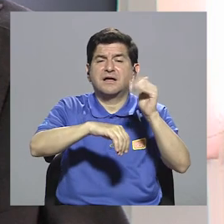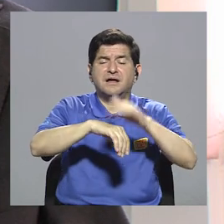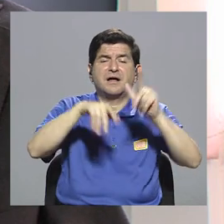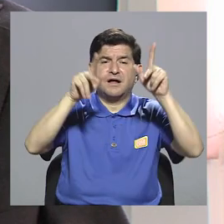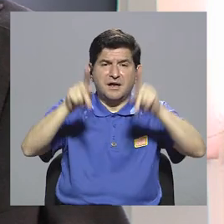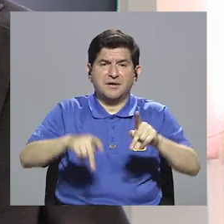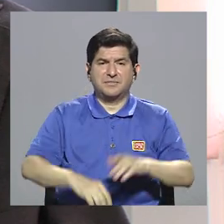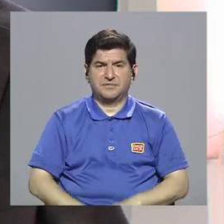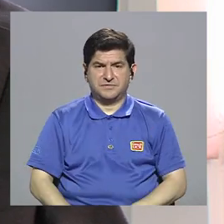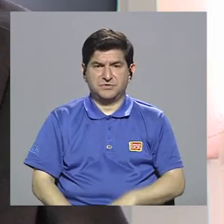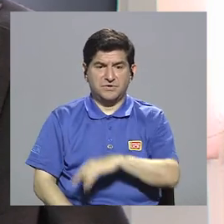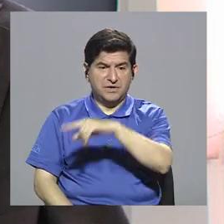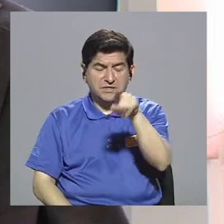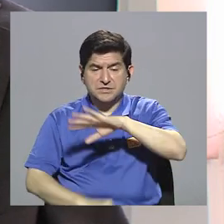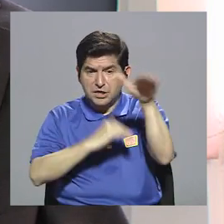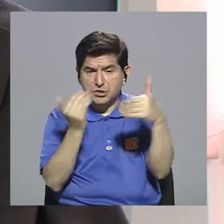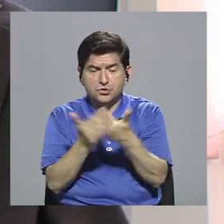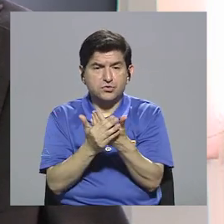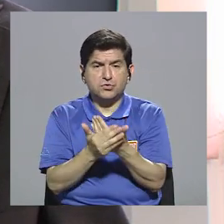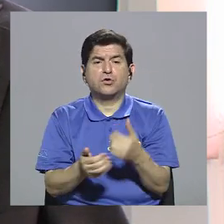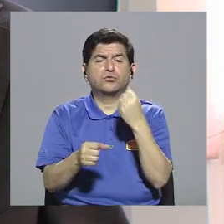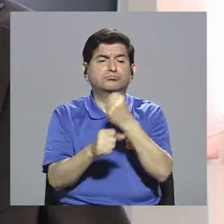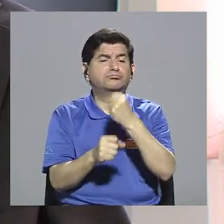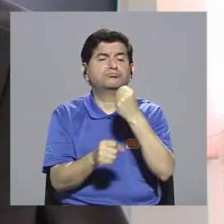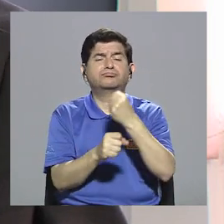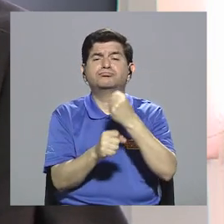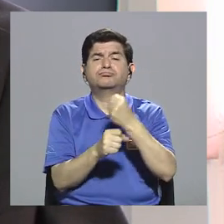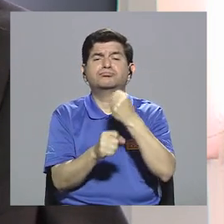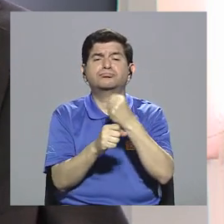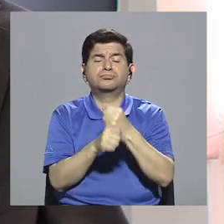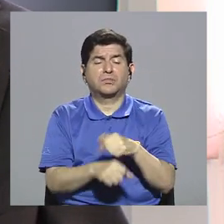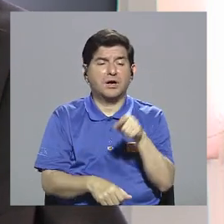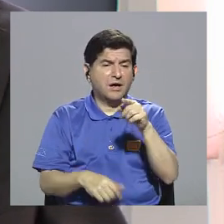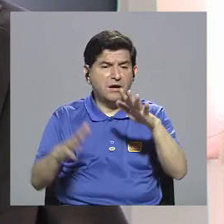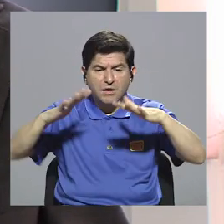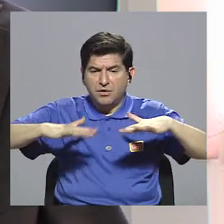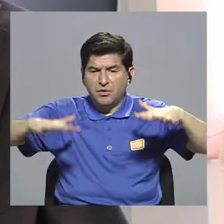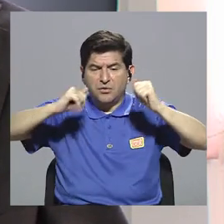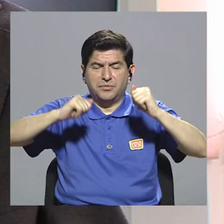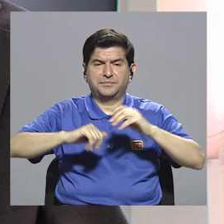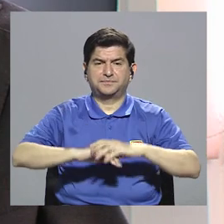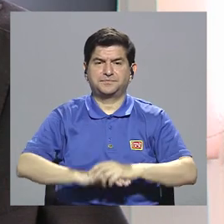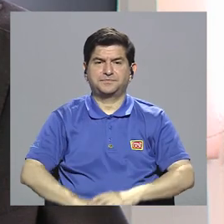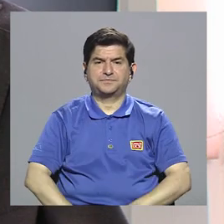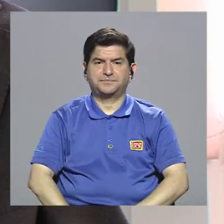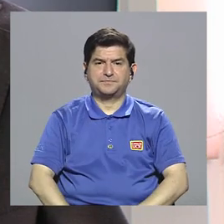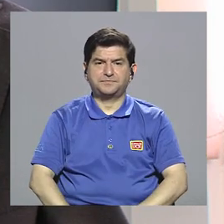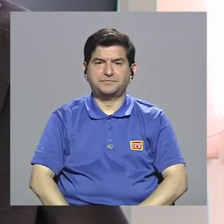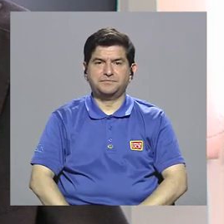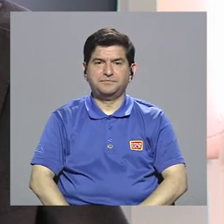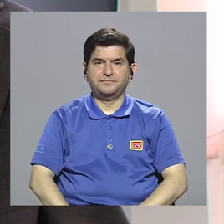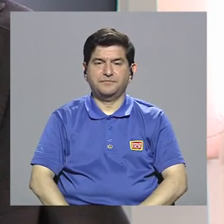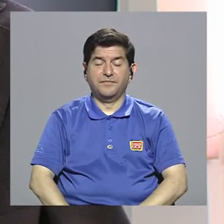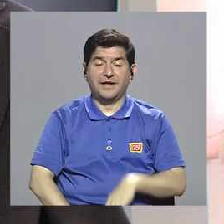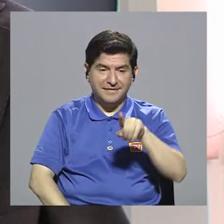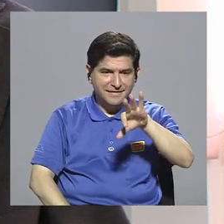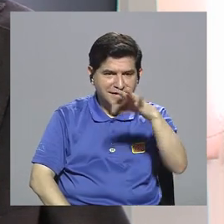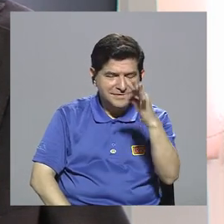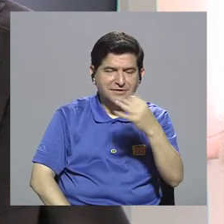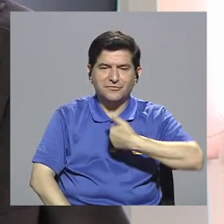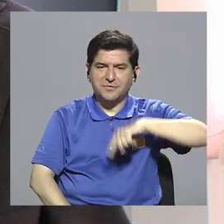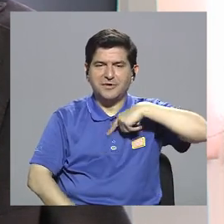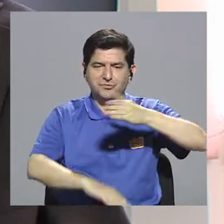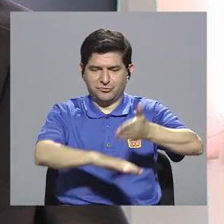de convocar gente de manera que todos de alguna forma trabajemos este tipo de espacios